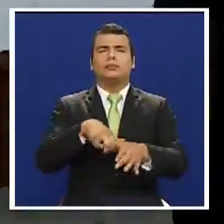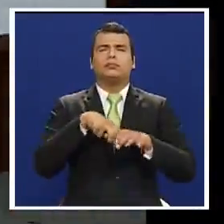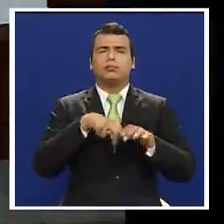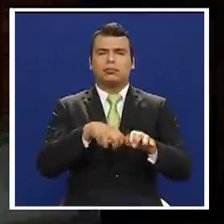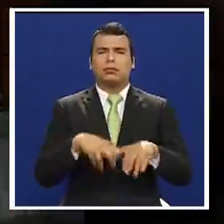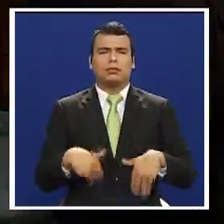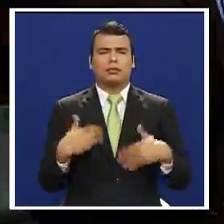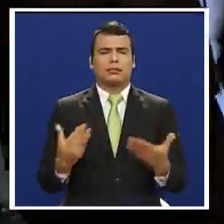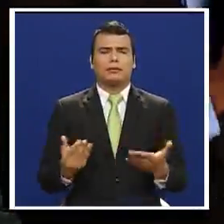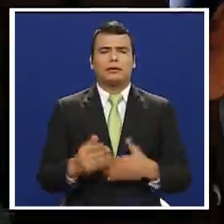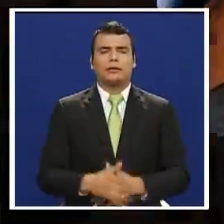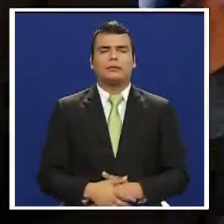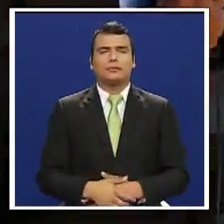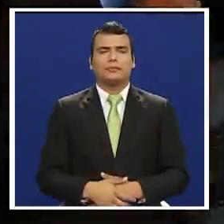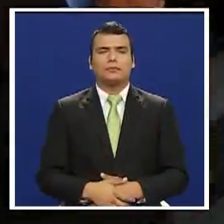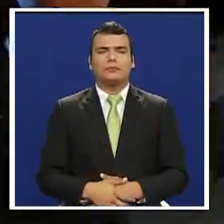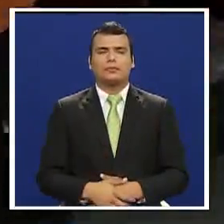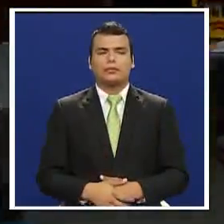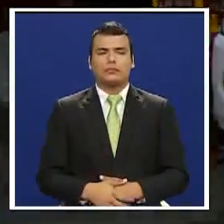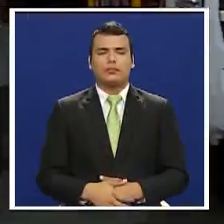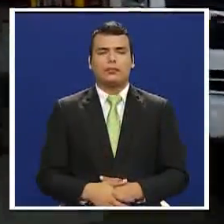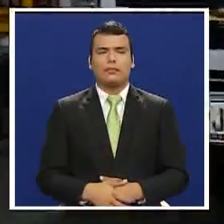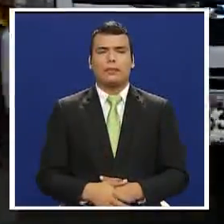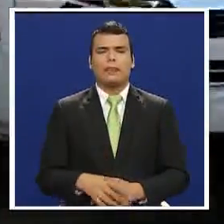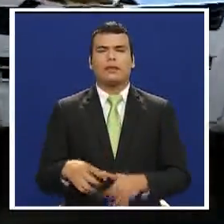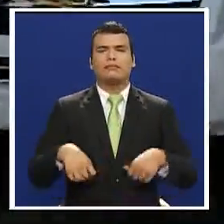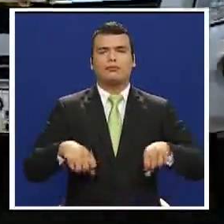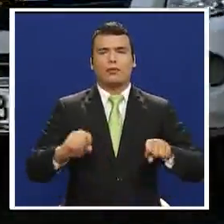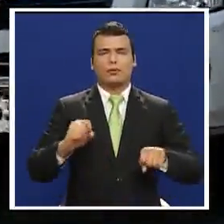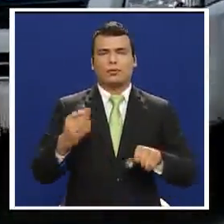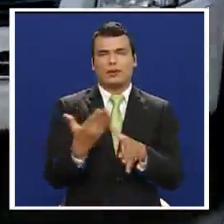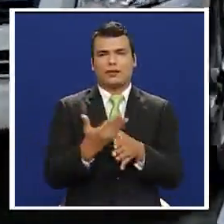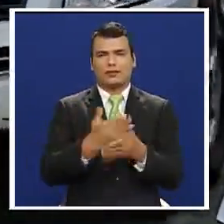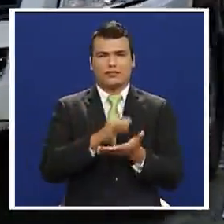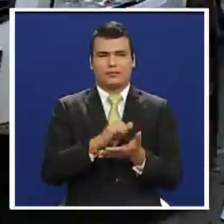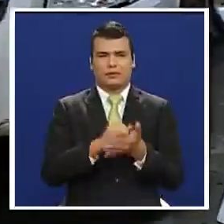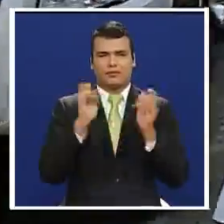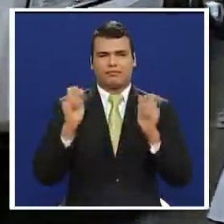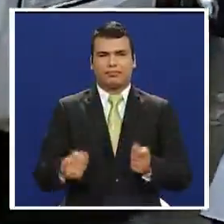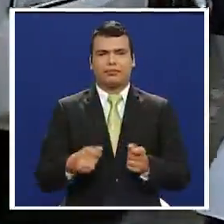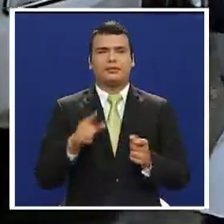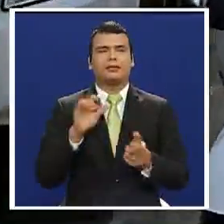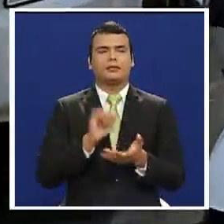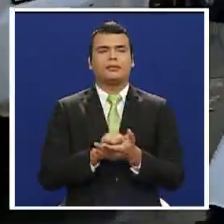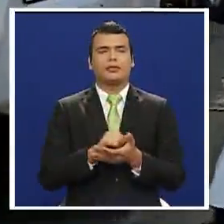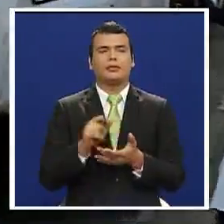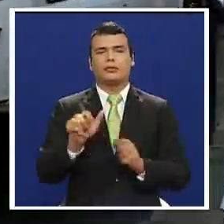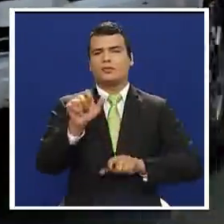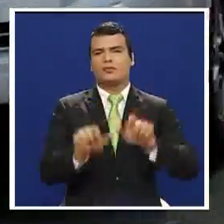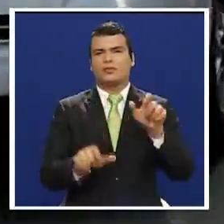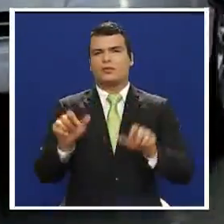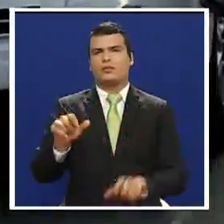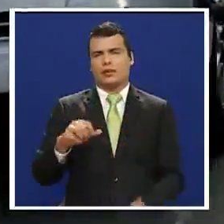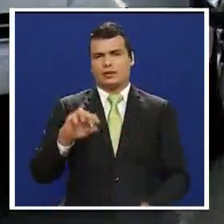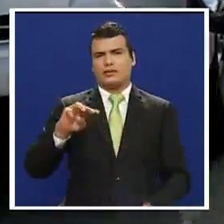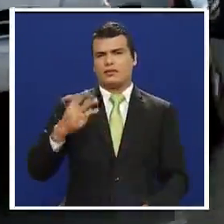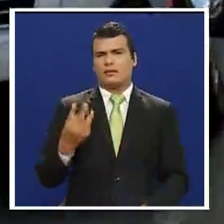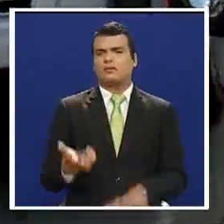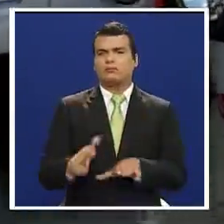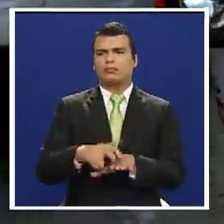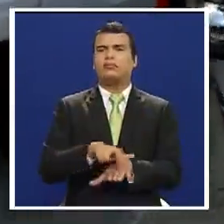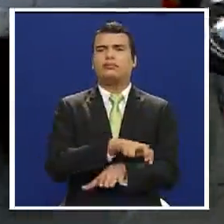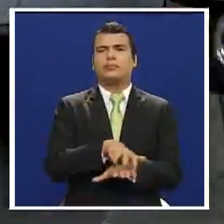hoy, en el ejercicio de esta jornada, nos hemos encontrado que hay una recesión altísima. El trabajo de apoyo a las víctimas se